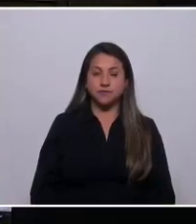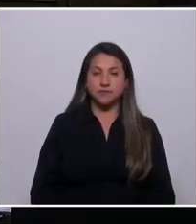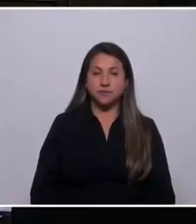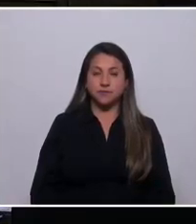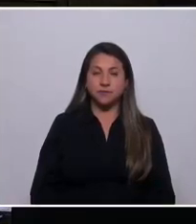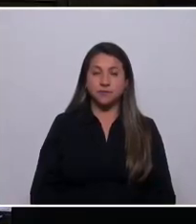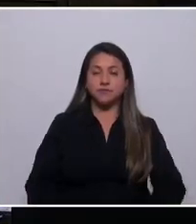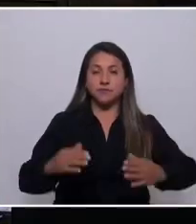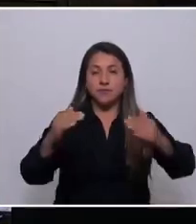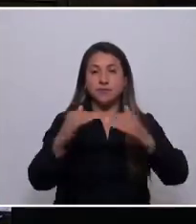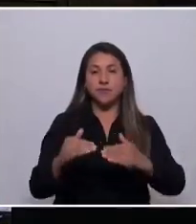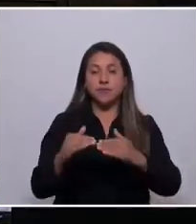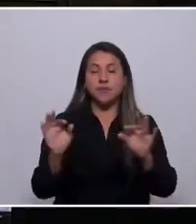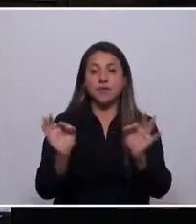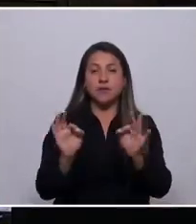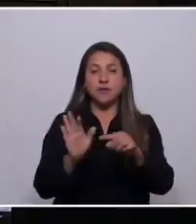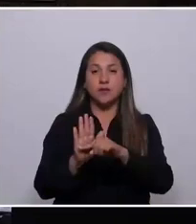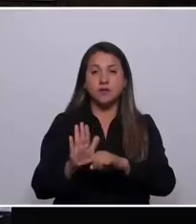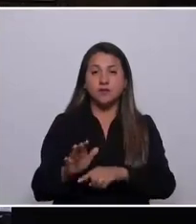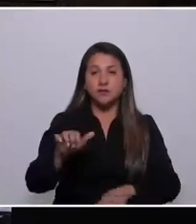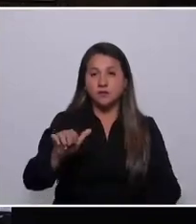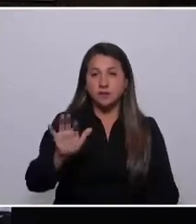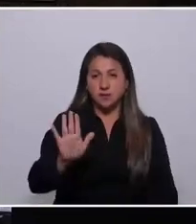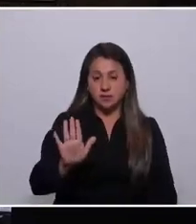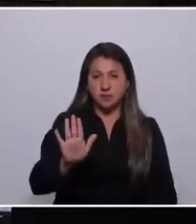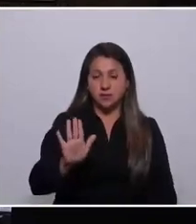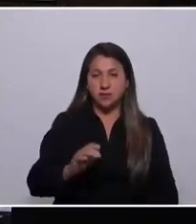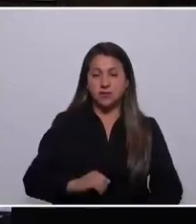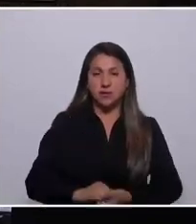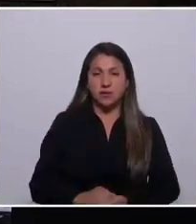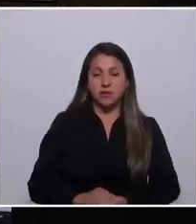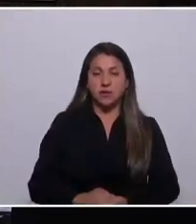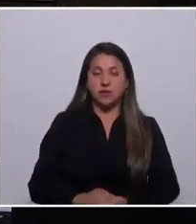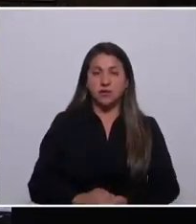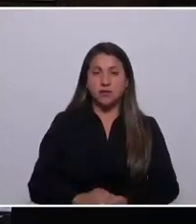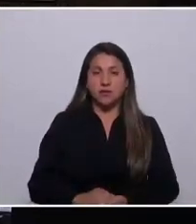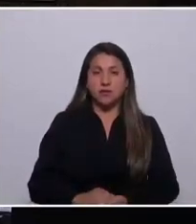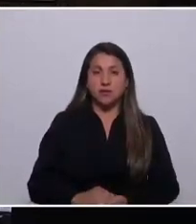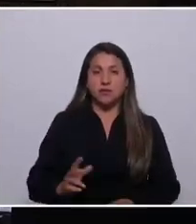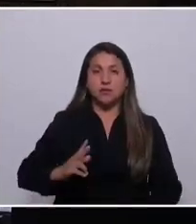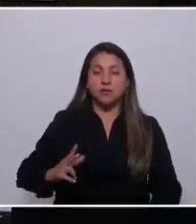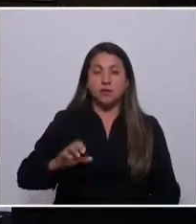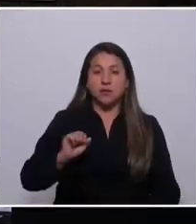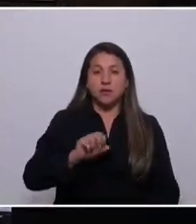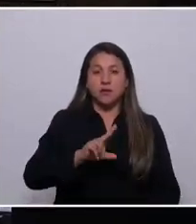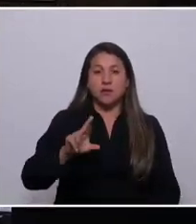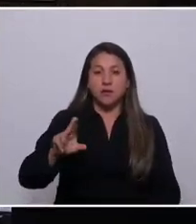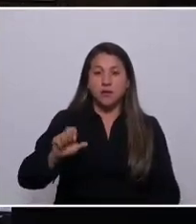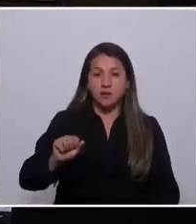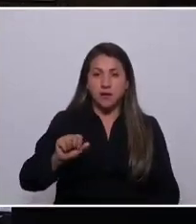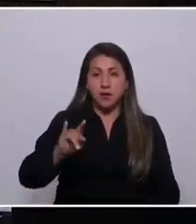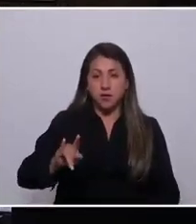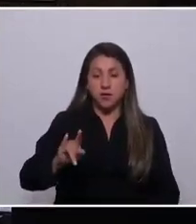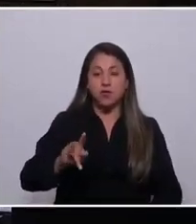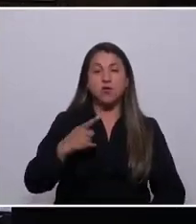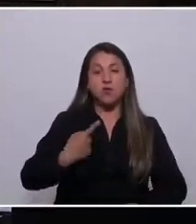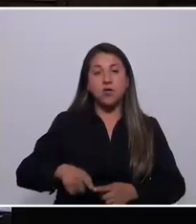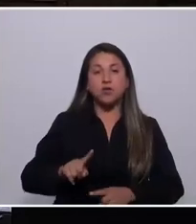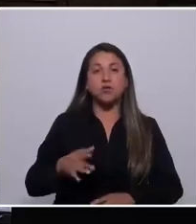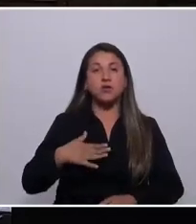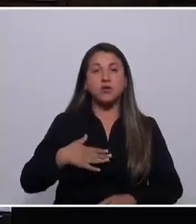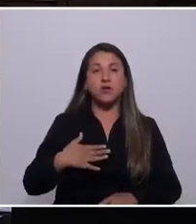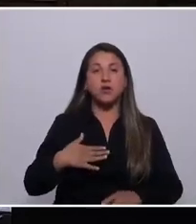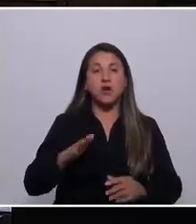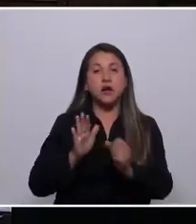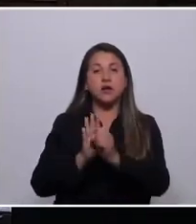Enseguida figura la indicación número 65 del señor Arrau y otras autoras y autores para sustituir el artículo